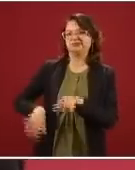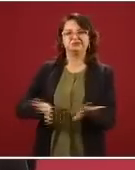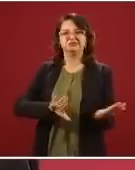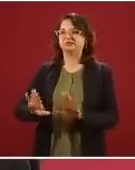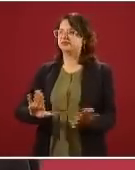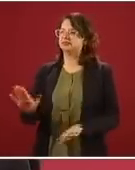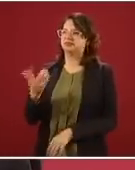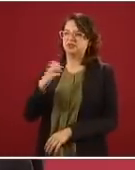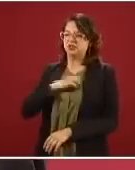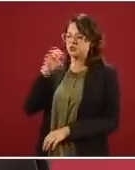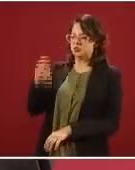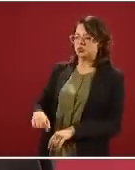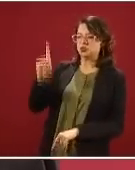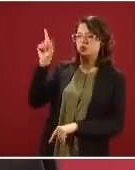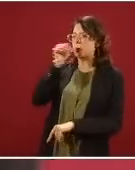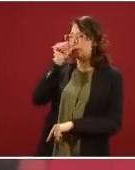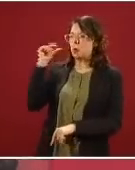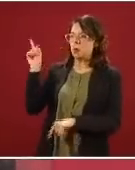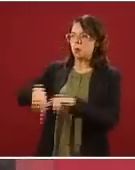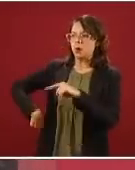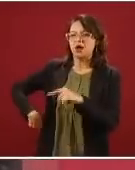a Juárez.